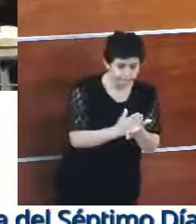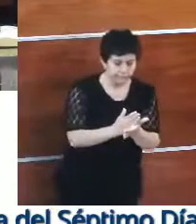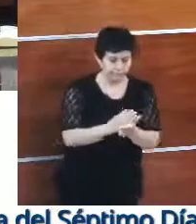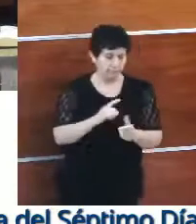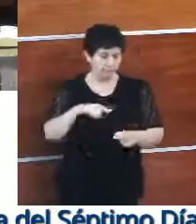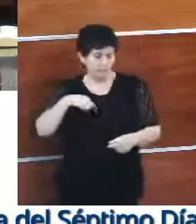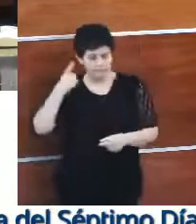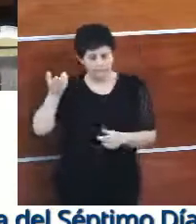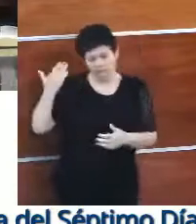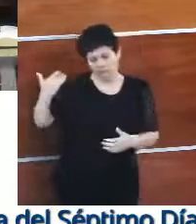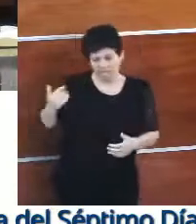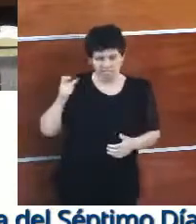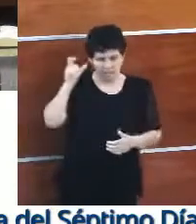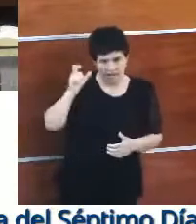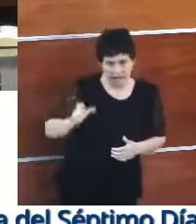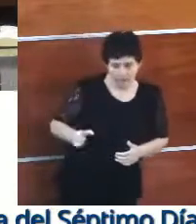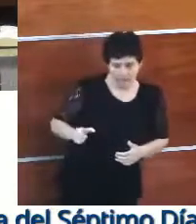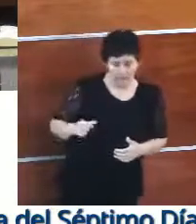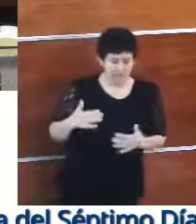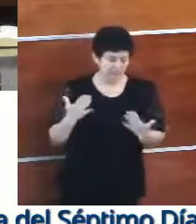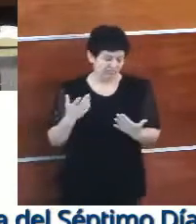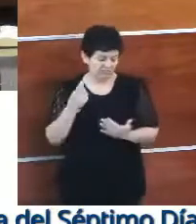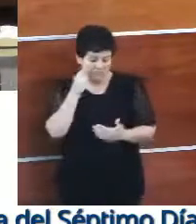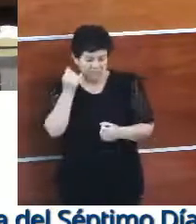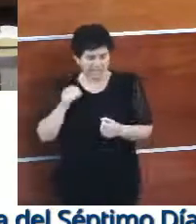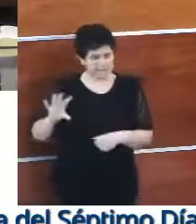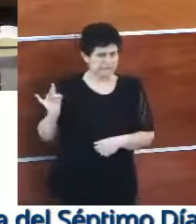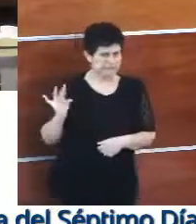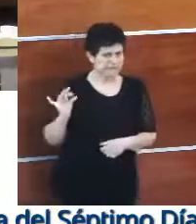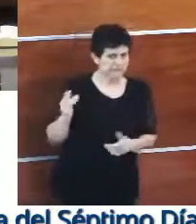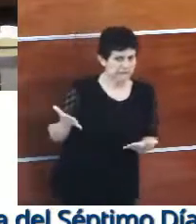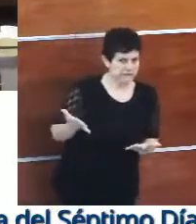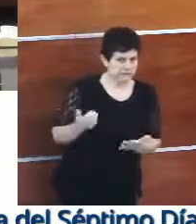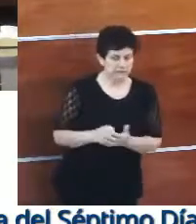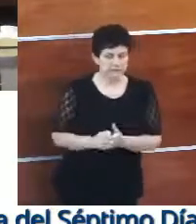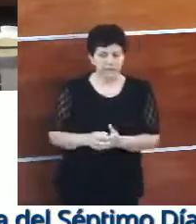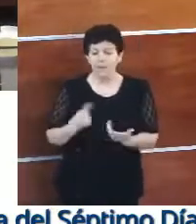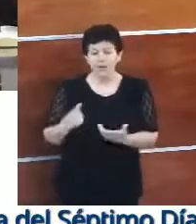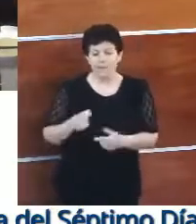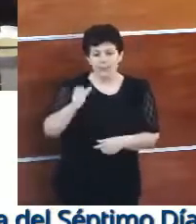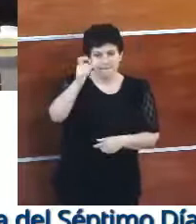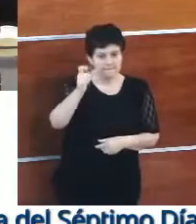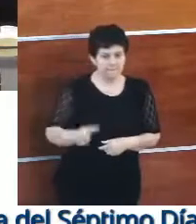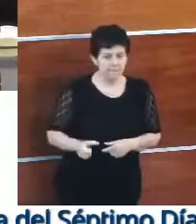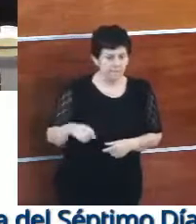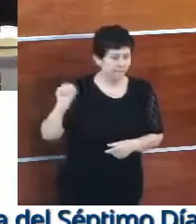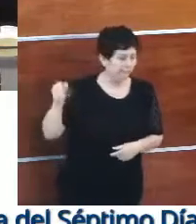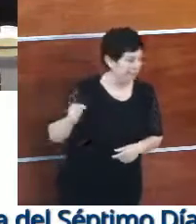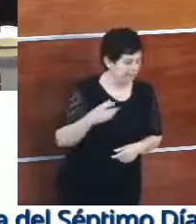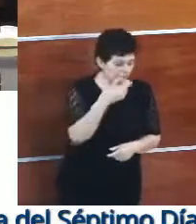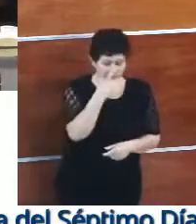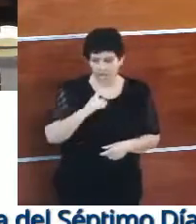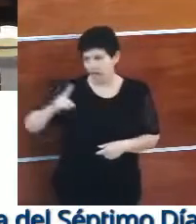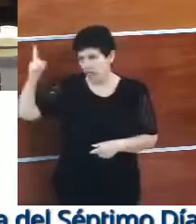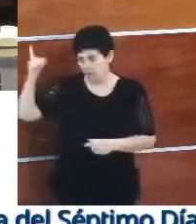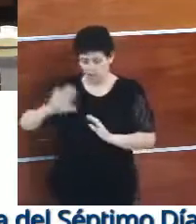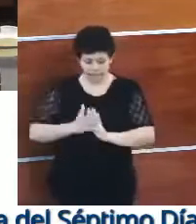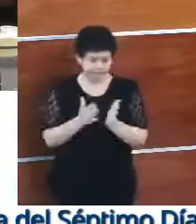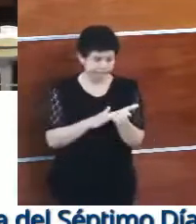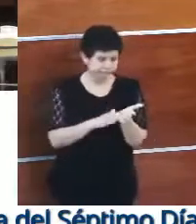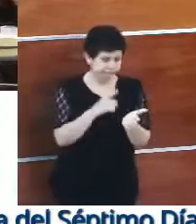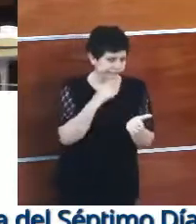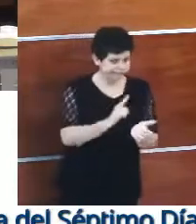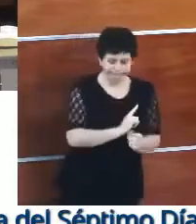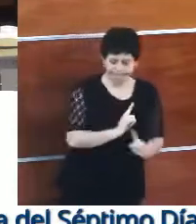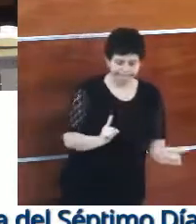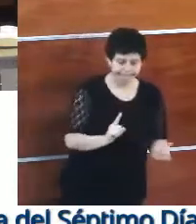era, para algunos, un día oscuro, porque era oscuro para el impío que no aceptaba esta verdad. Pero también